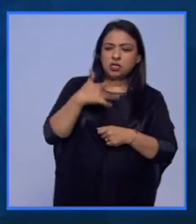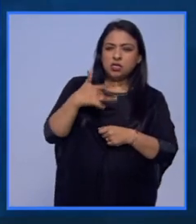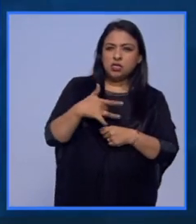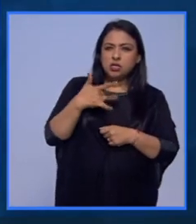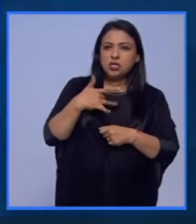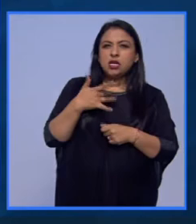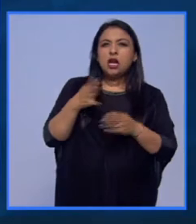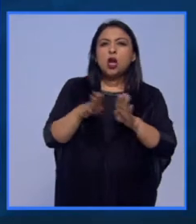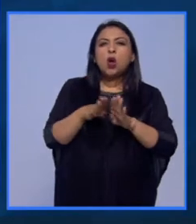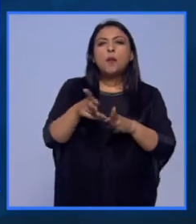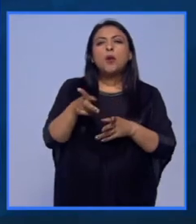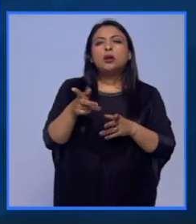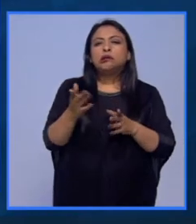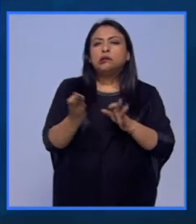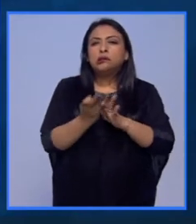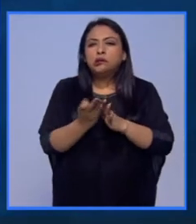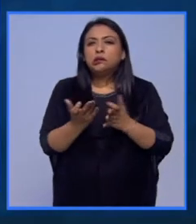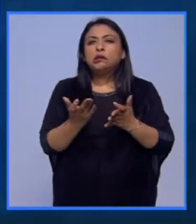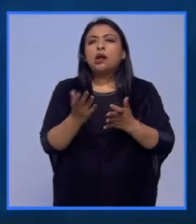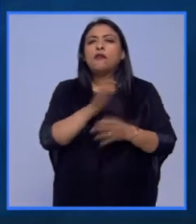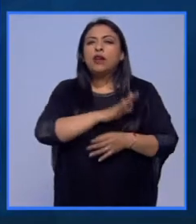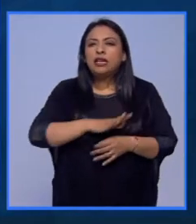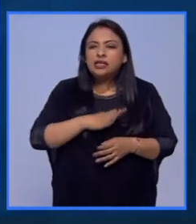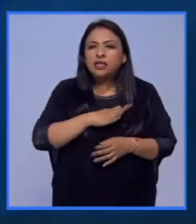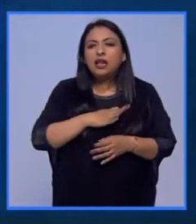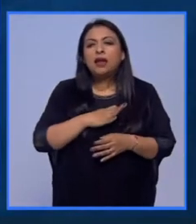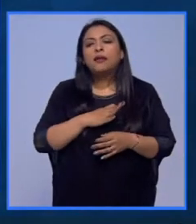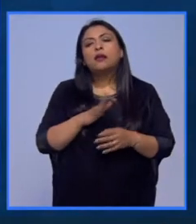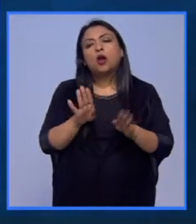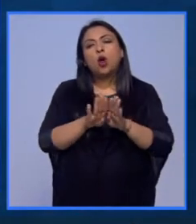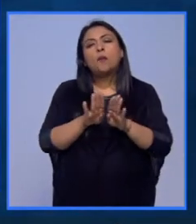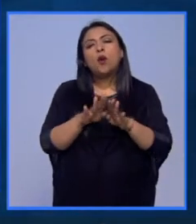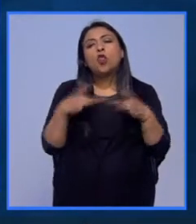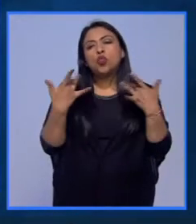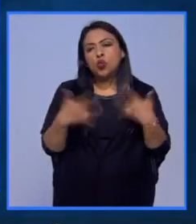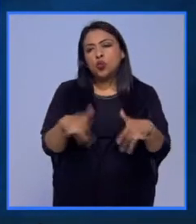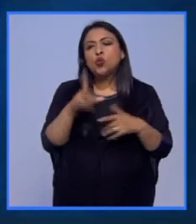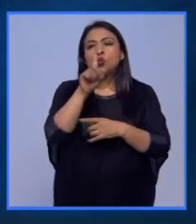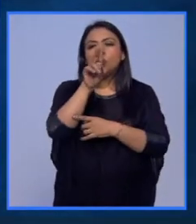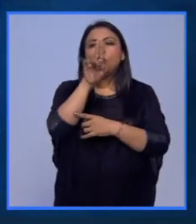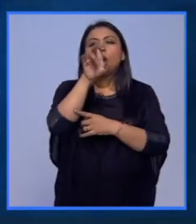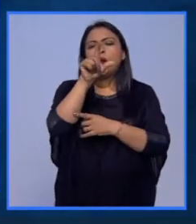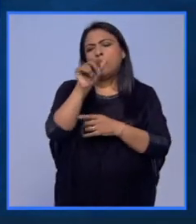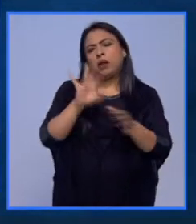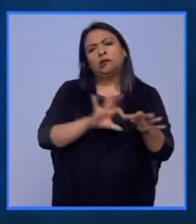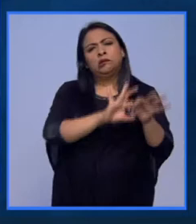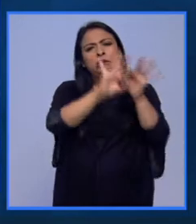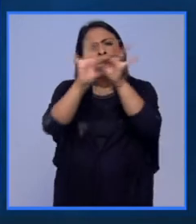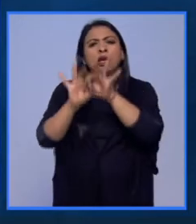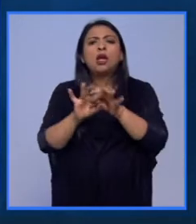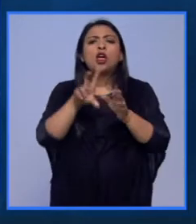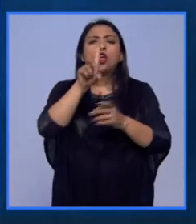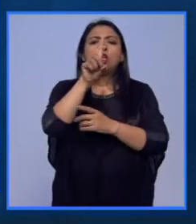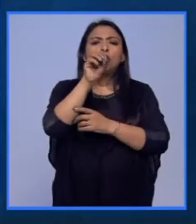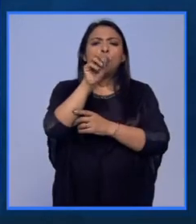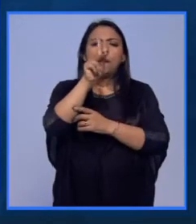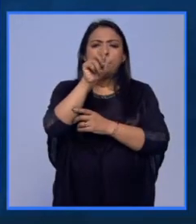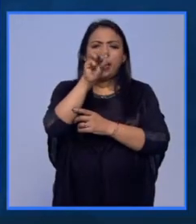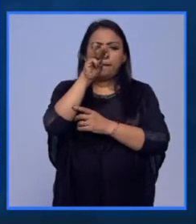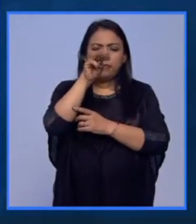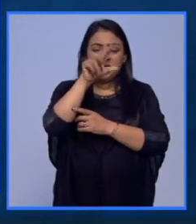En términos de cercanía, en términos de felicidad, y es un duelo, pero todo está relacionado con la dopamina.